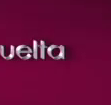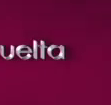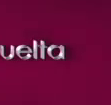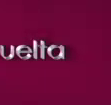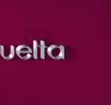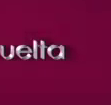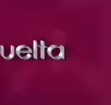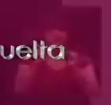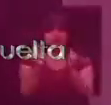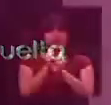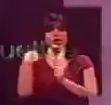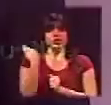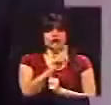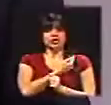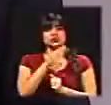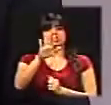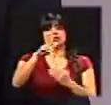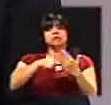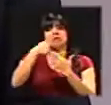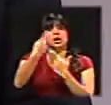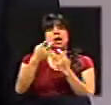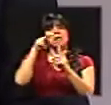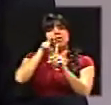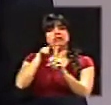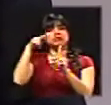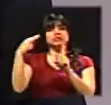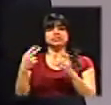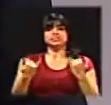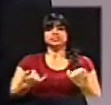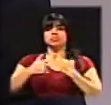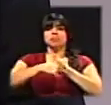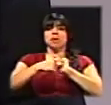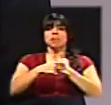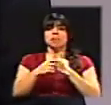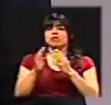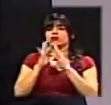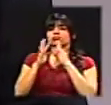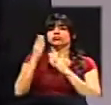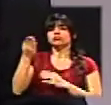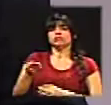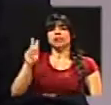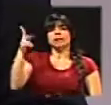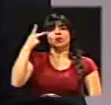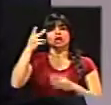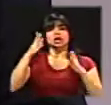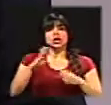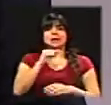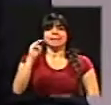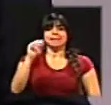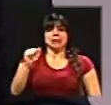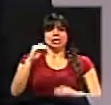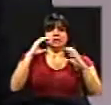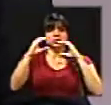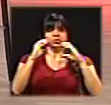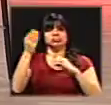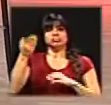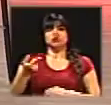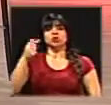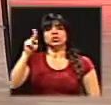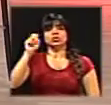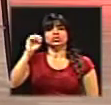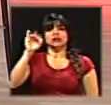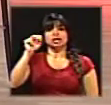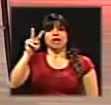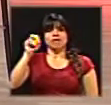Gracias por continuar con nosotros en su programa Puntos de Vista. En esta ocasión hablamos con el politólogo y máster en comunicación Gustavo